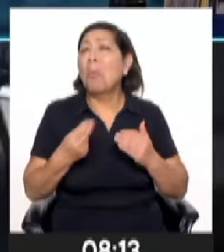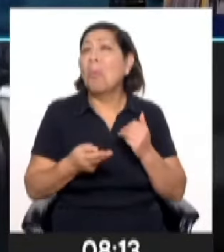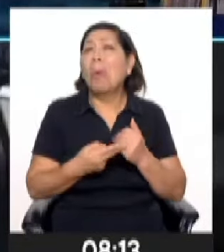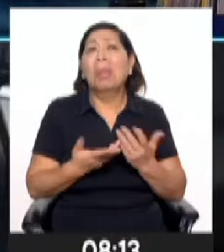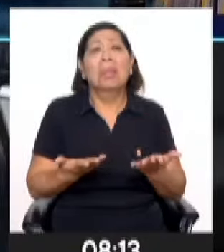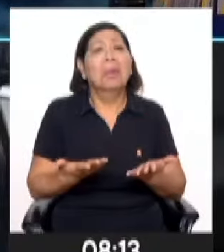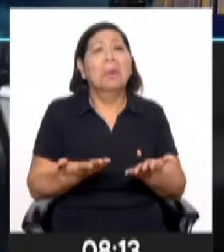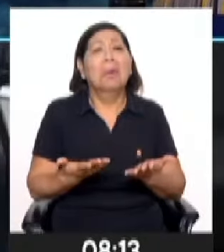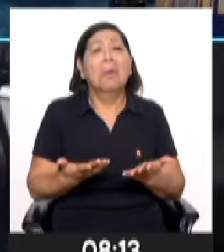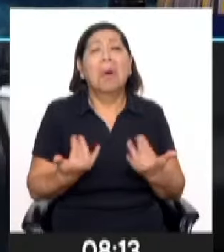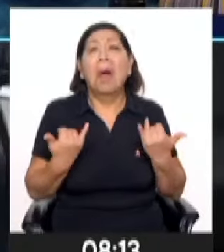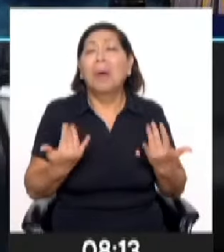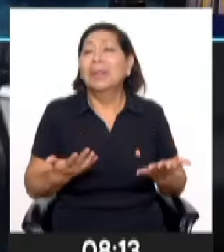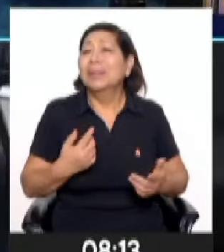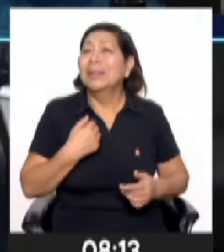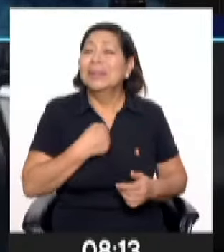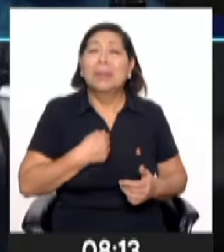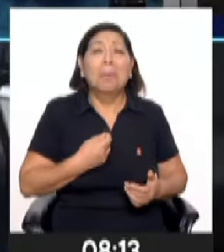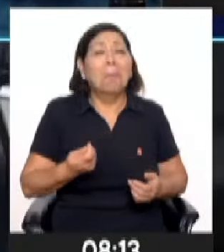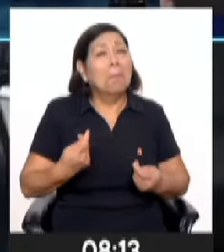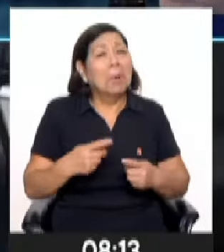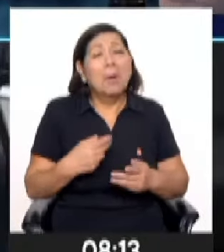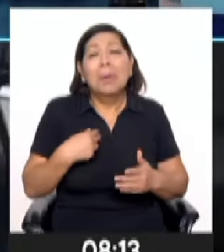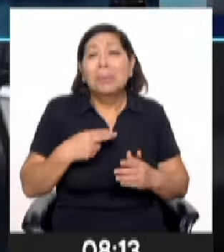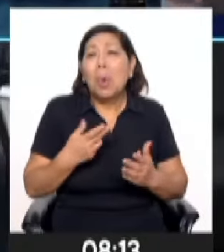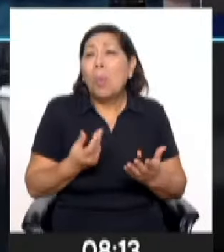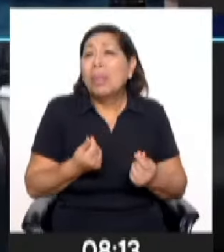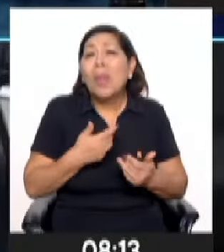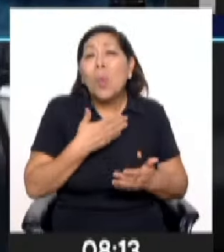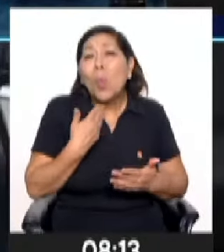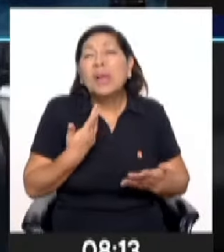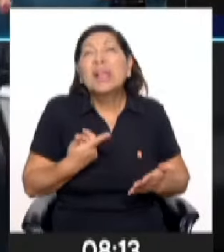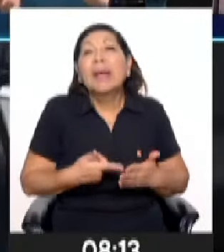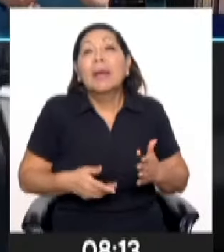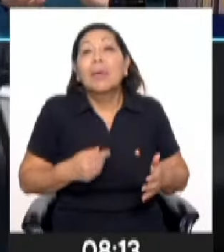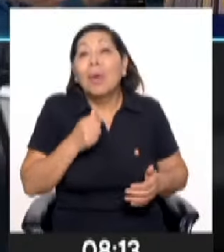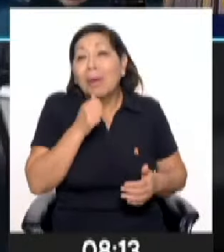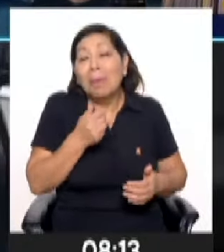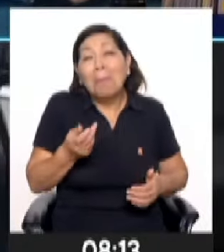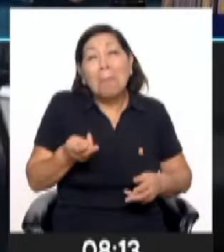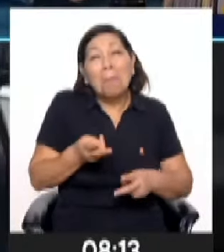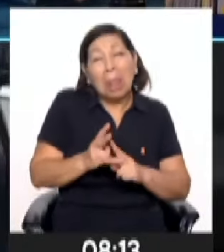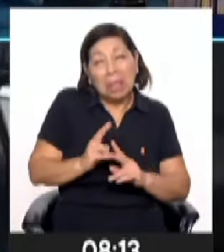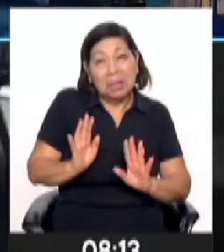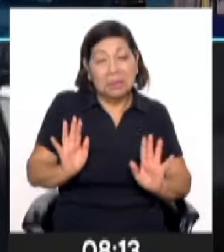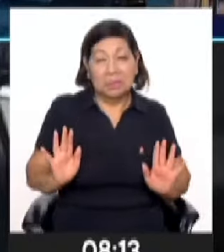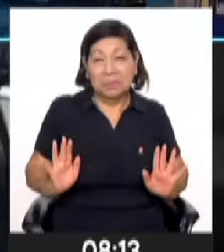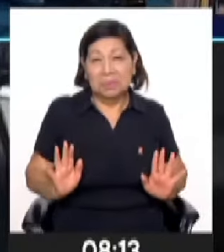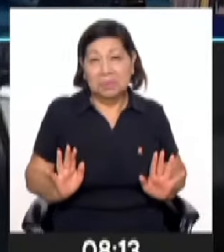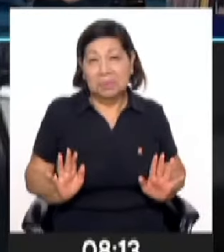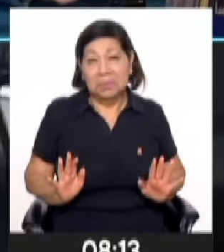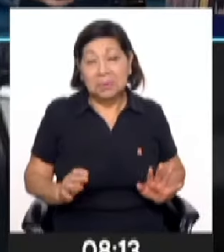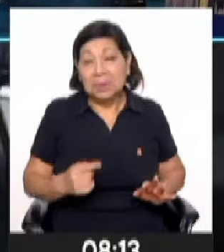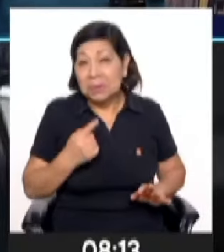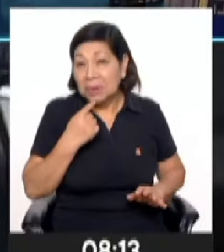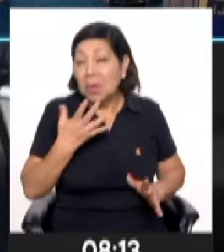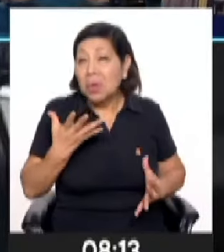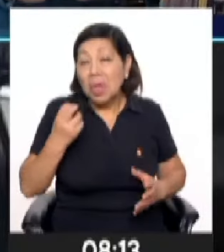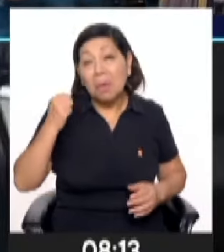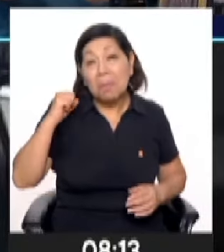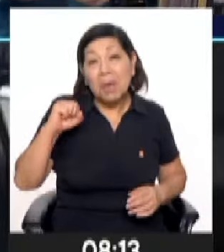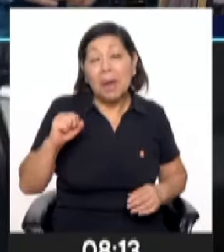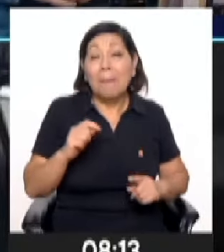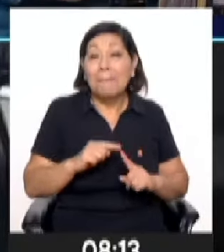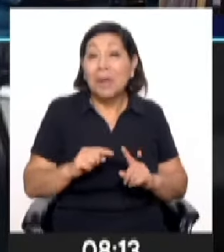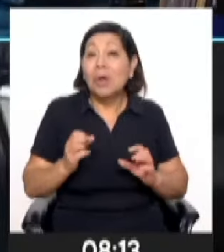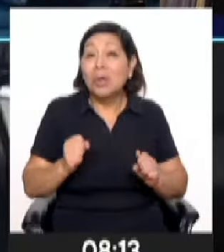ahorros. Esta época, lamentablemente, no me ha permitido ahorrar, así que voy a tener que endeudarme, ¿no? Porque, digamos, quiero viajar igual,